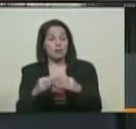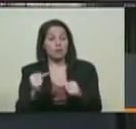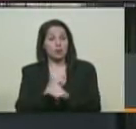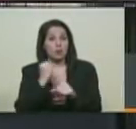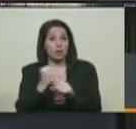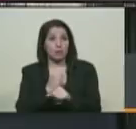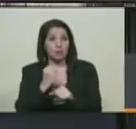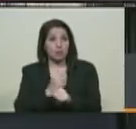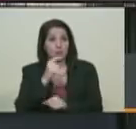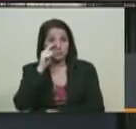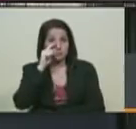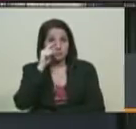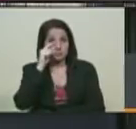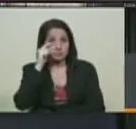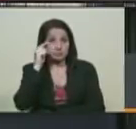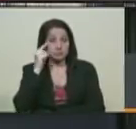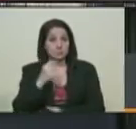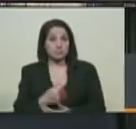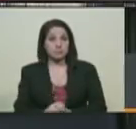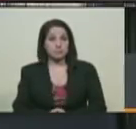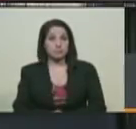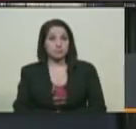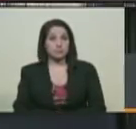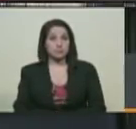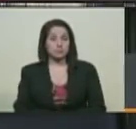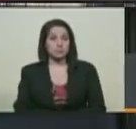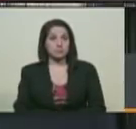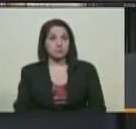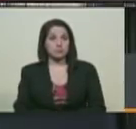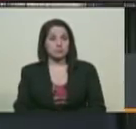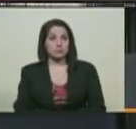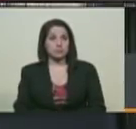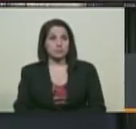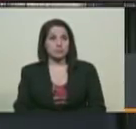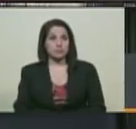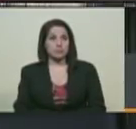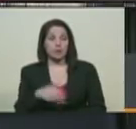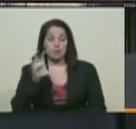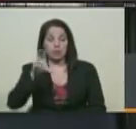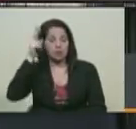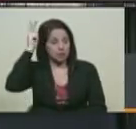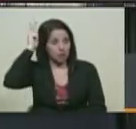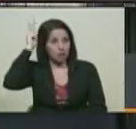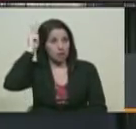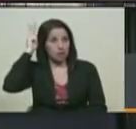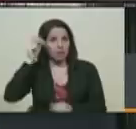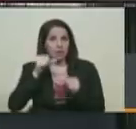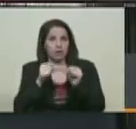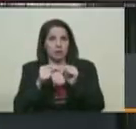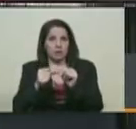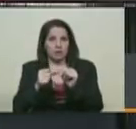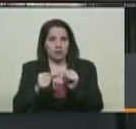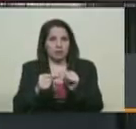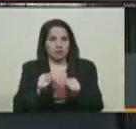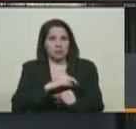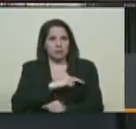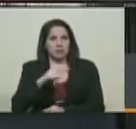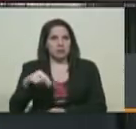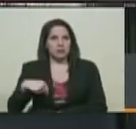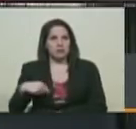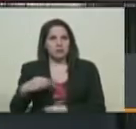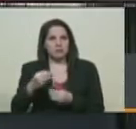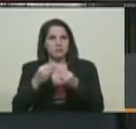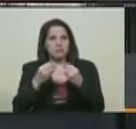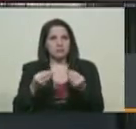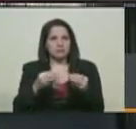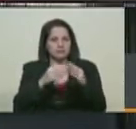la constituyente a la patria indígena, patria india, para seguir nosotros en los procesos de distribución